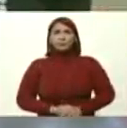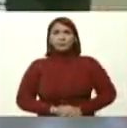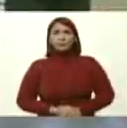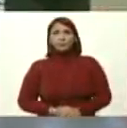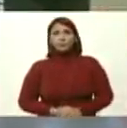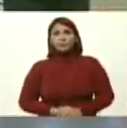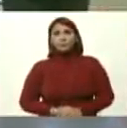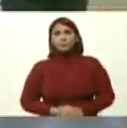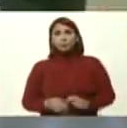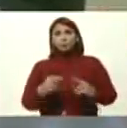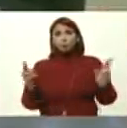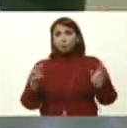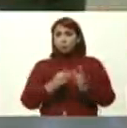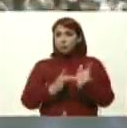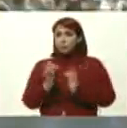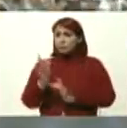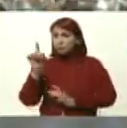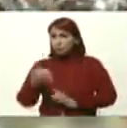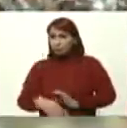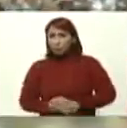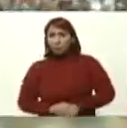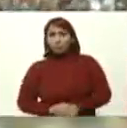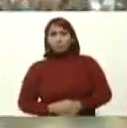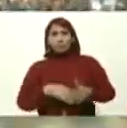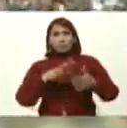Puerto La Cruz, Barcelona, Cumaná,